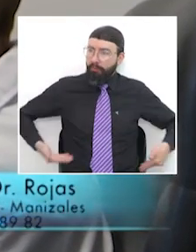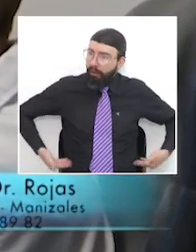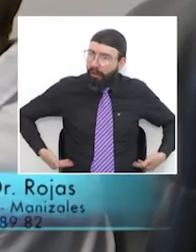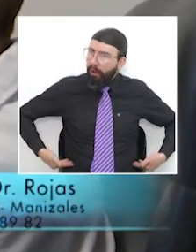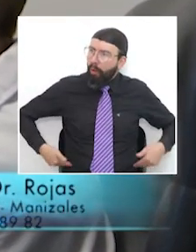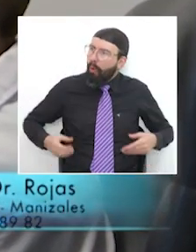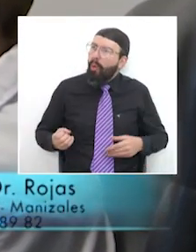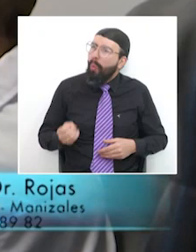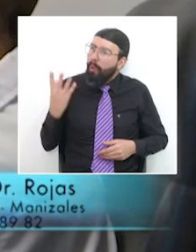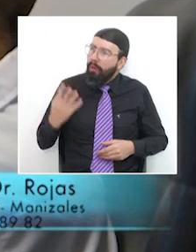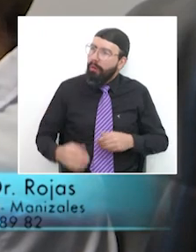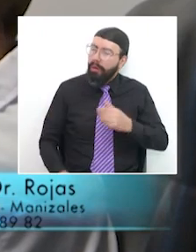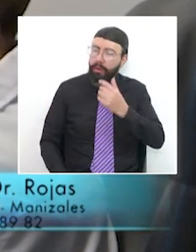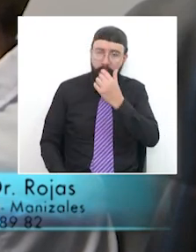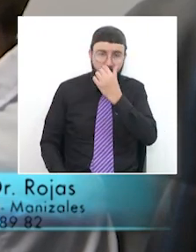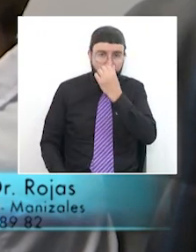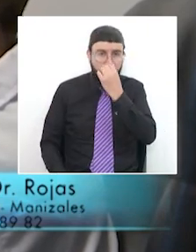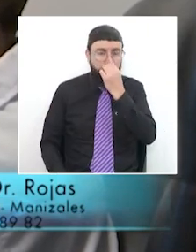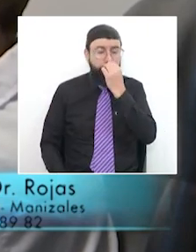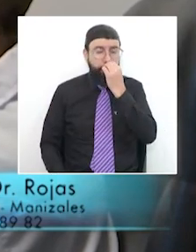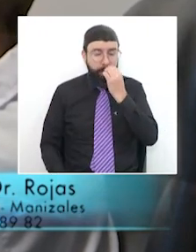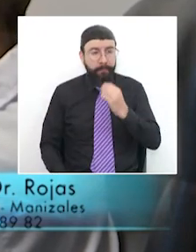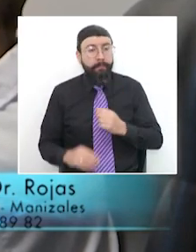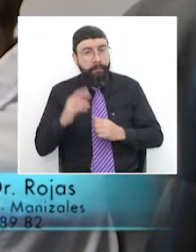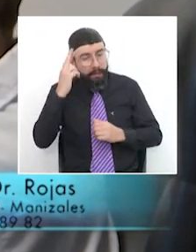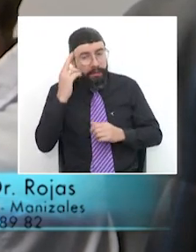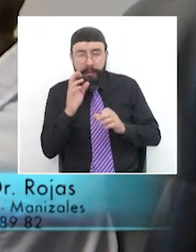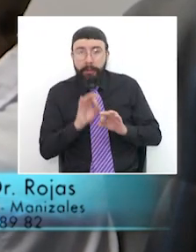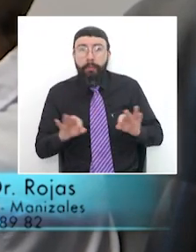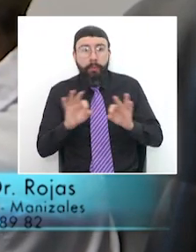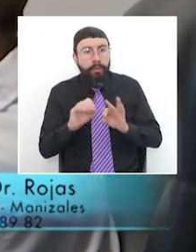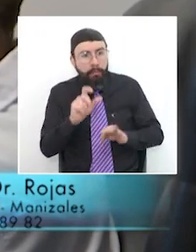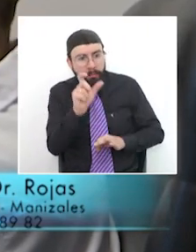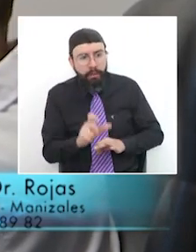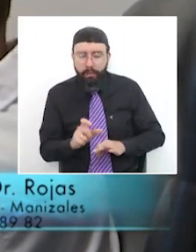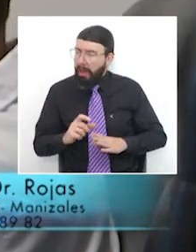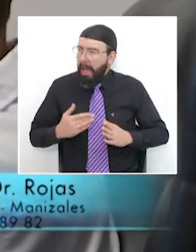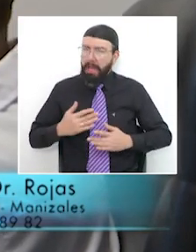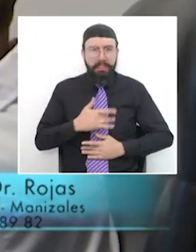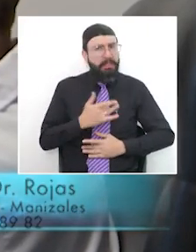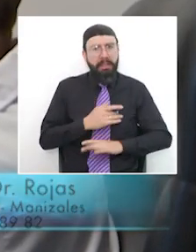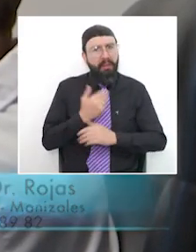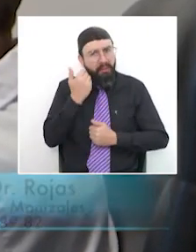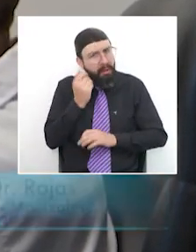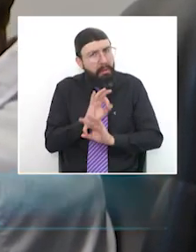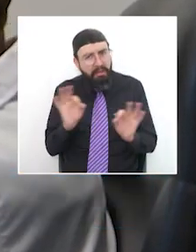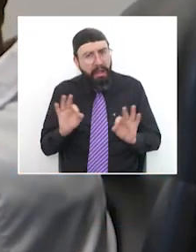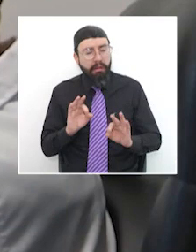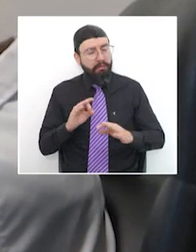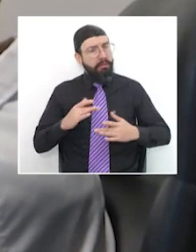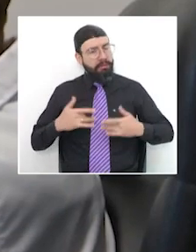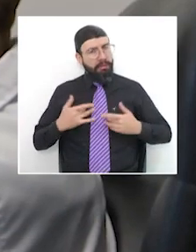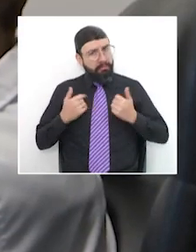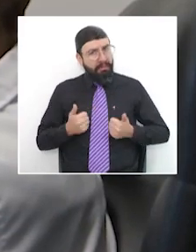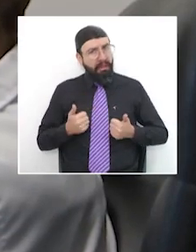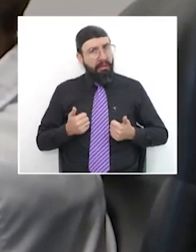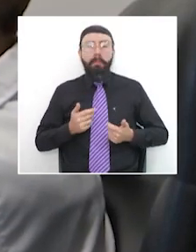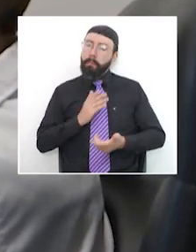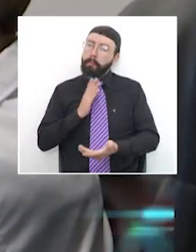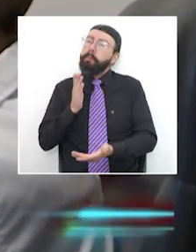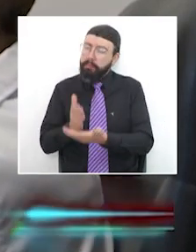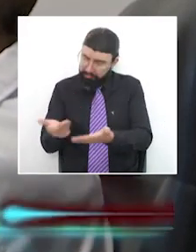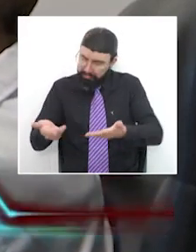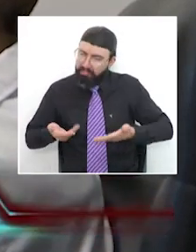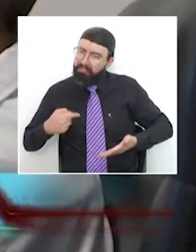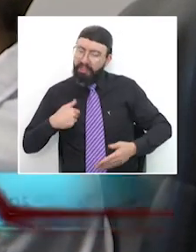partes? Claro, y por eso es tan importante que el paciente sano se haga todo completo, una revisión